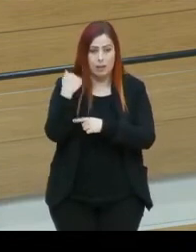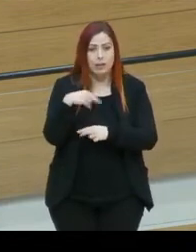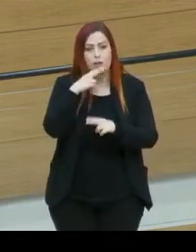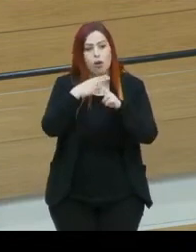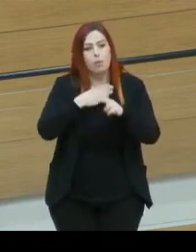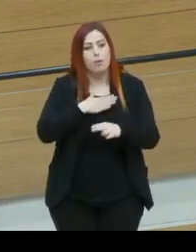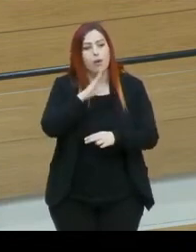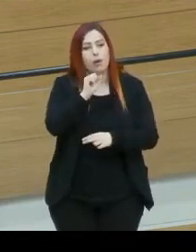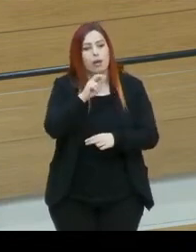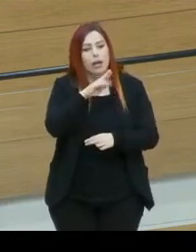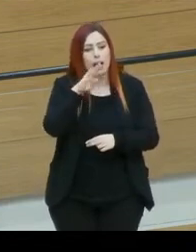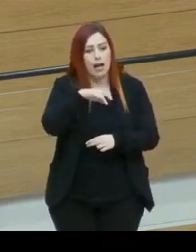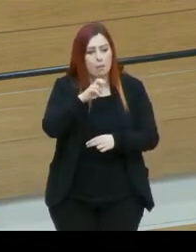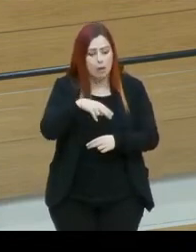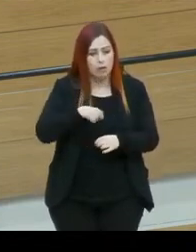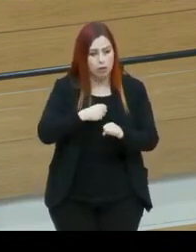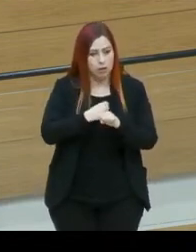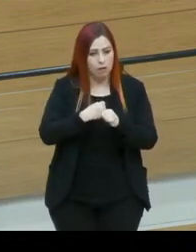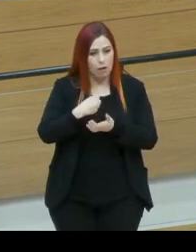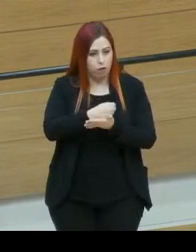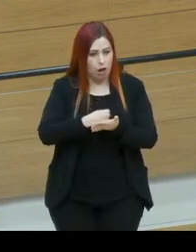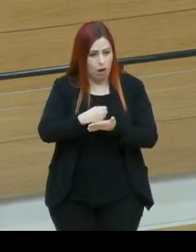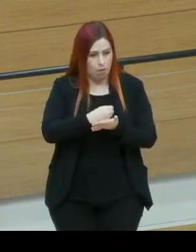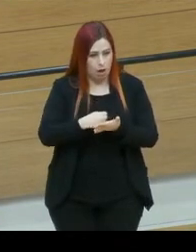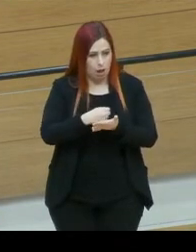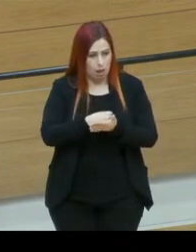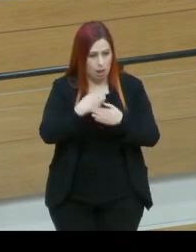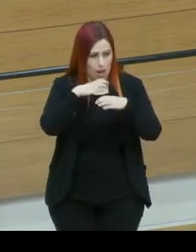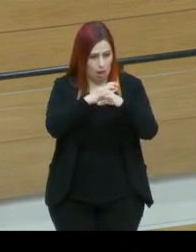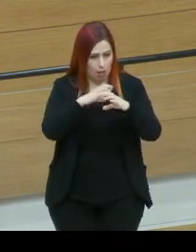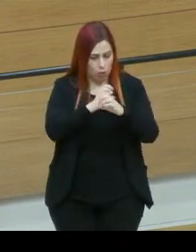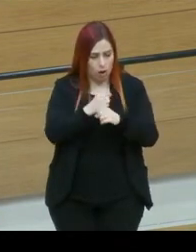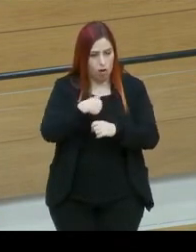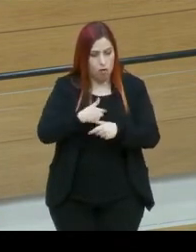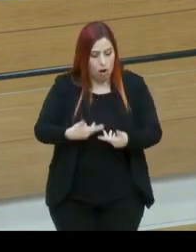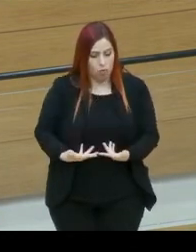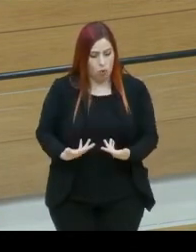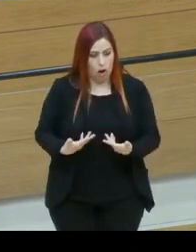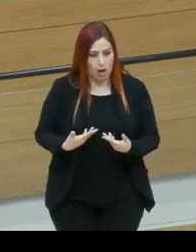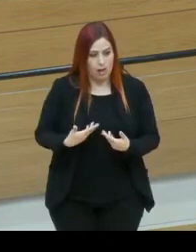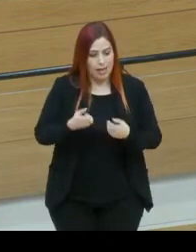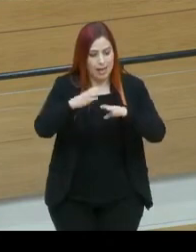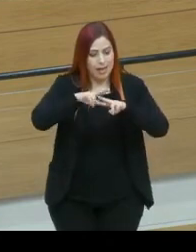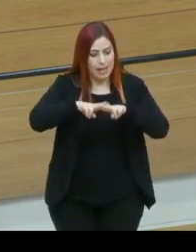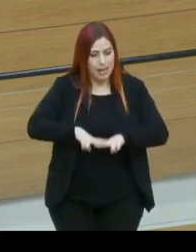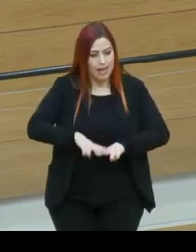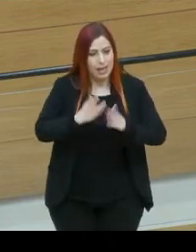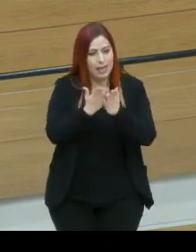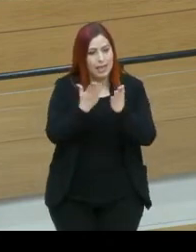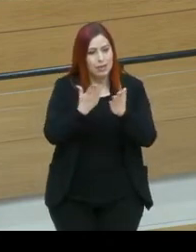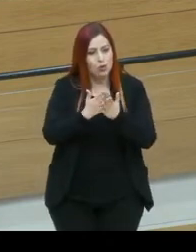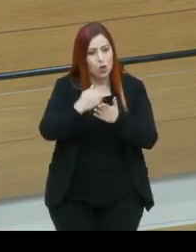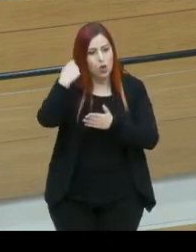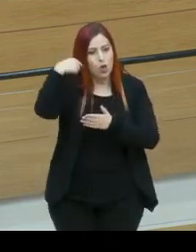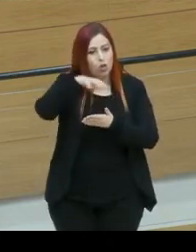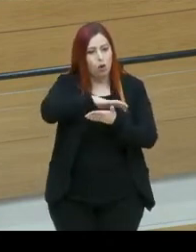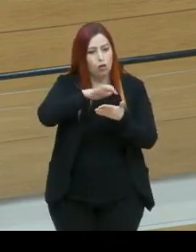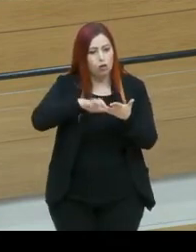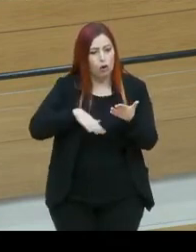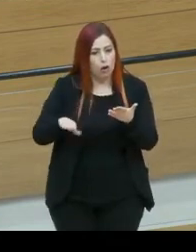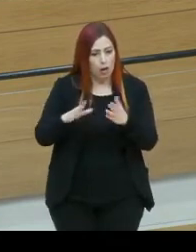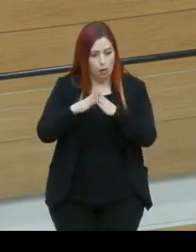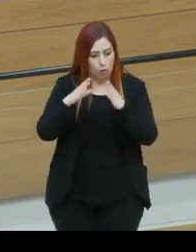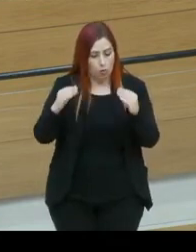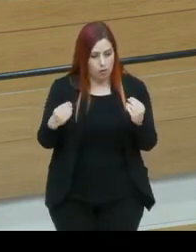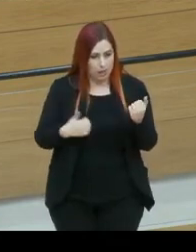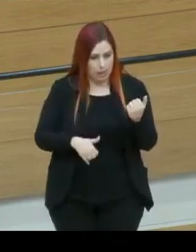Carmen, soy farmacéutica y actualmente me encuentro realizando mis estudios de doctorado en la Facultad de Farmacia de la